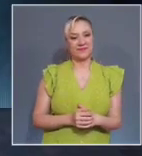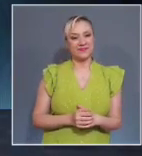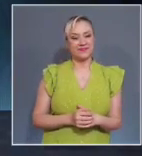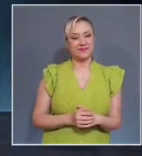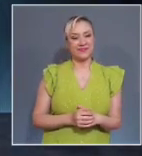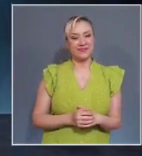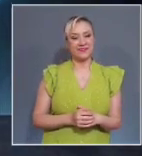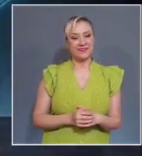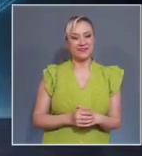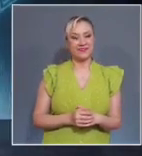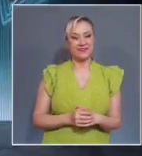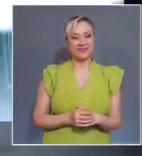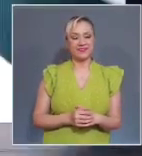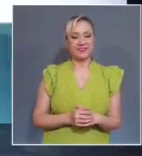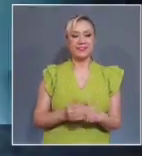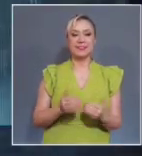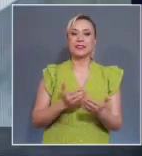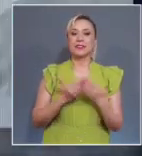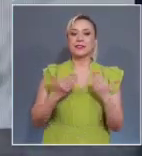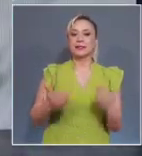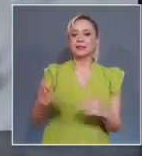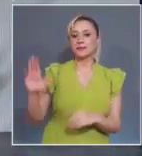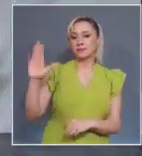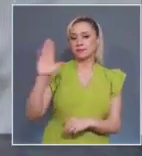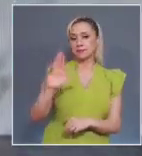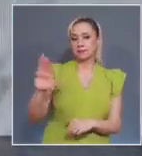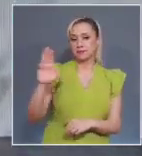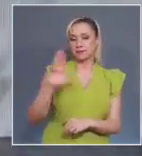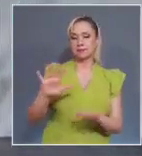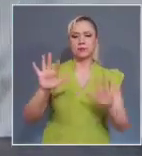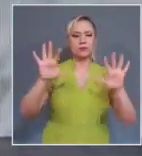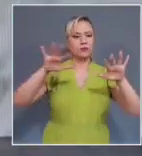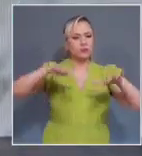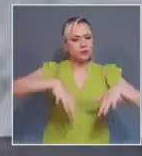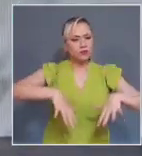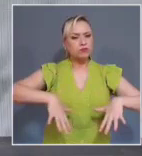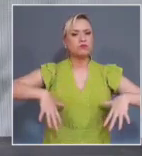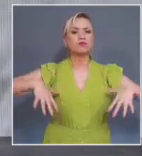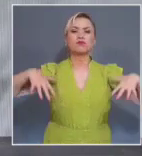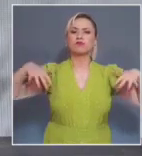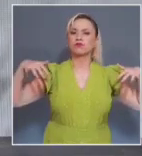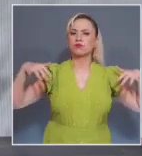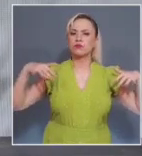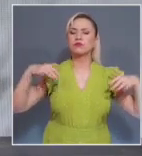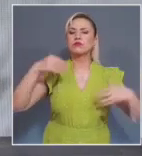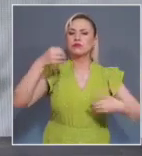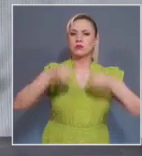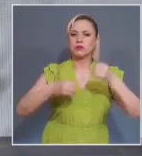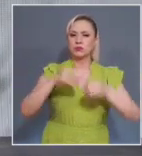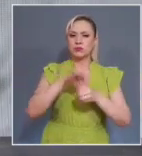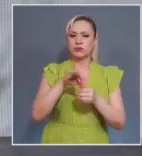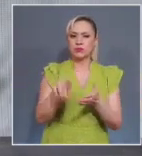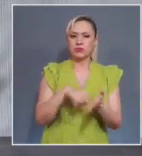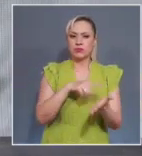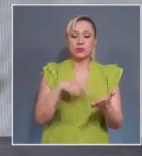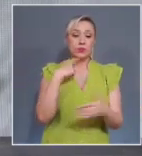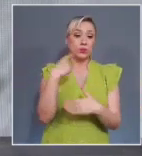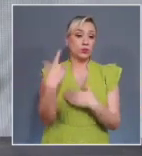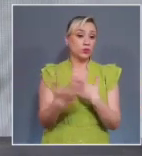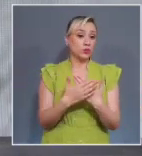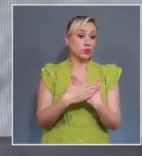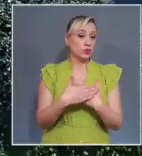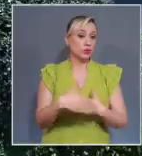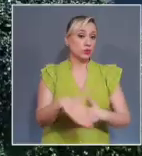En su sesión de este miércoles, el Tribunal Electoral resolvió un asunto que está relacionado con el próximo proceso electoral presidencial.